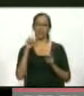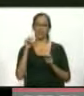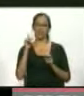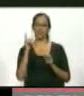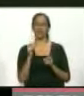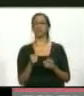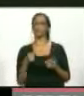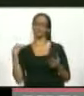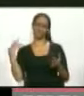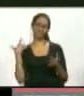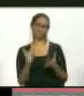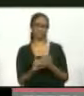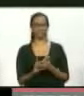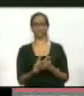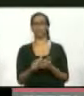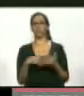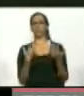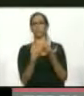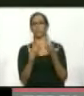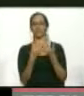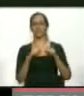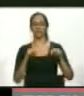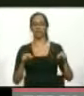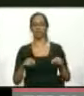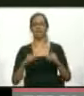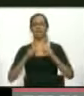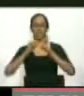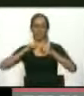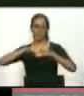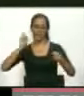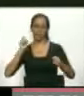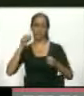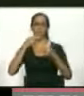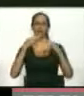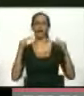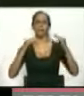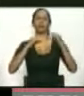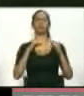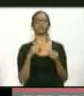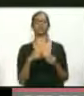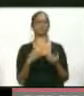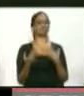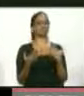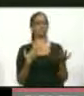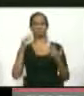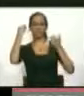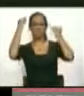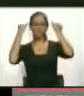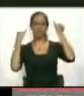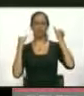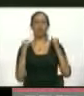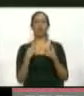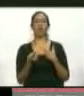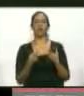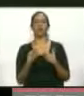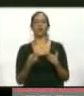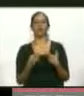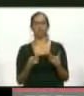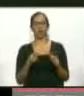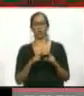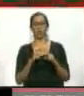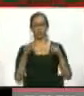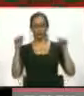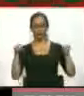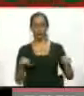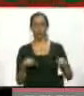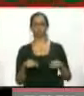conflictos territoriales la separación de panamá en 1903 y un vaivén de ideologías políticas las cosas quedaron como las conocemos en la actualidad